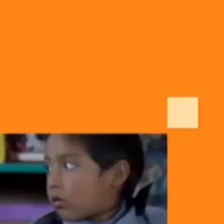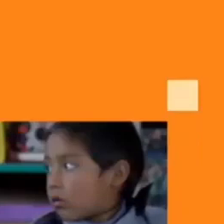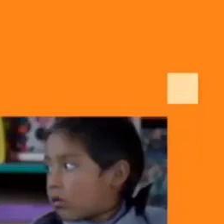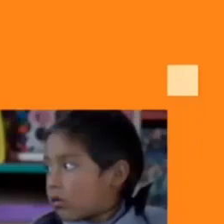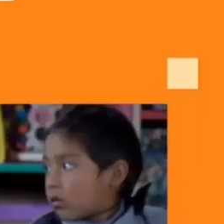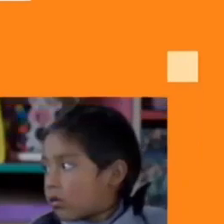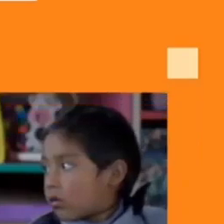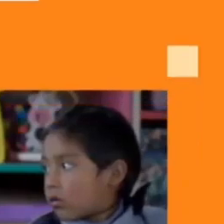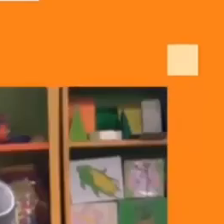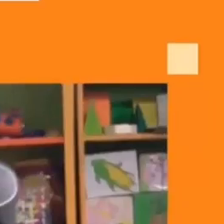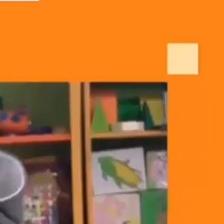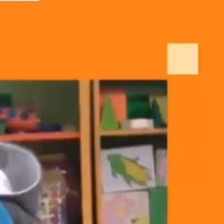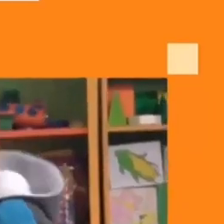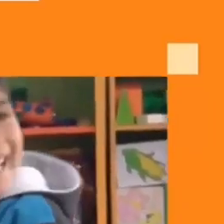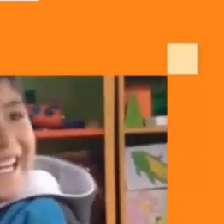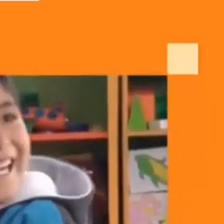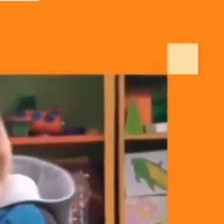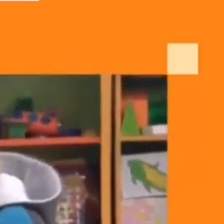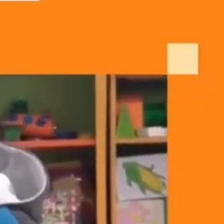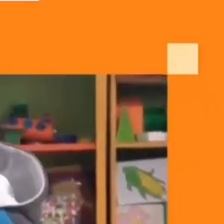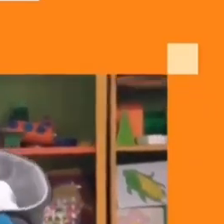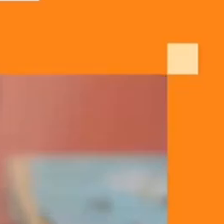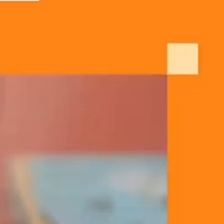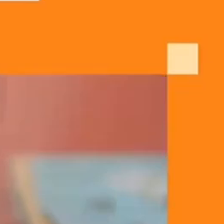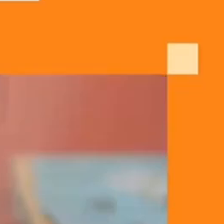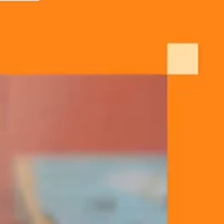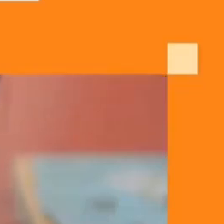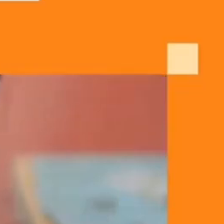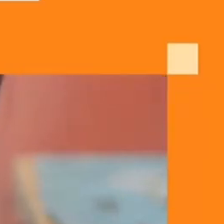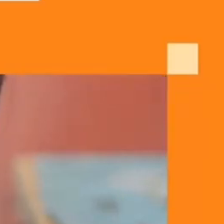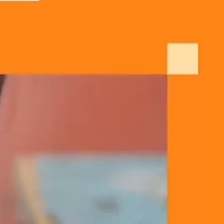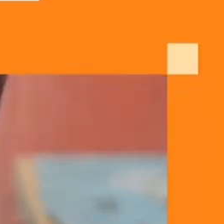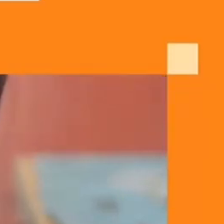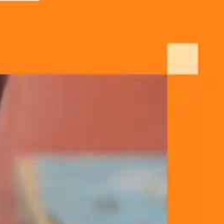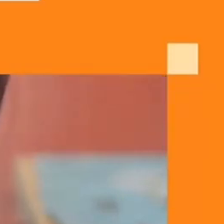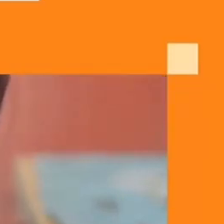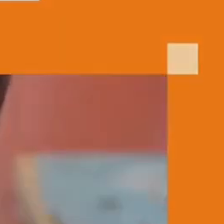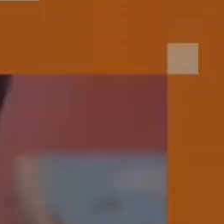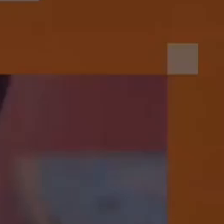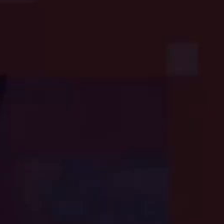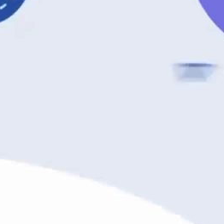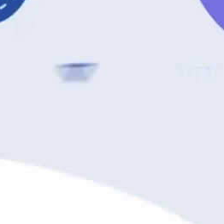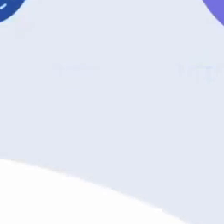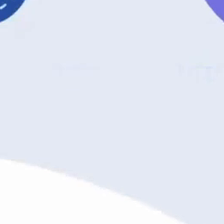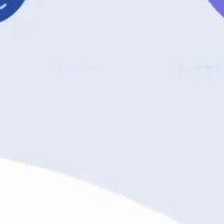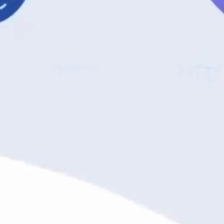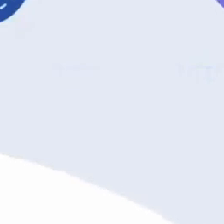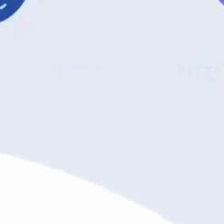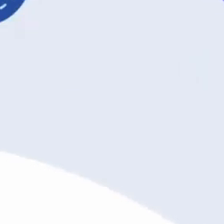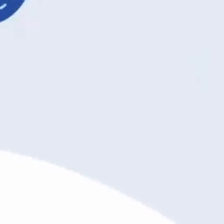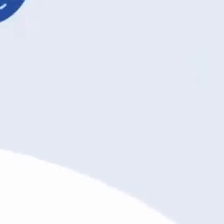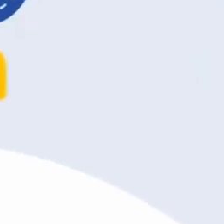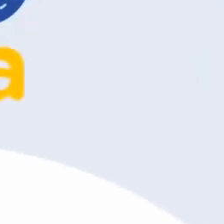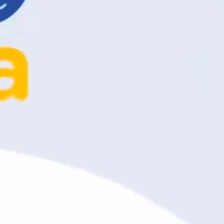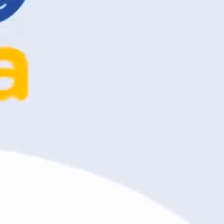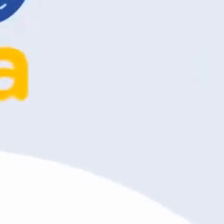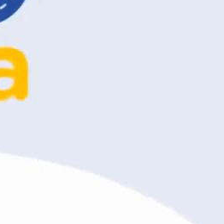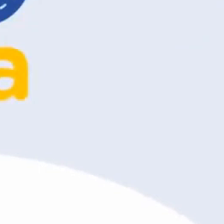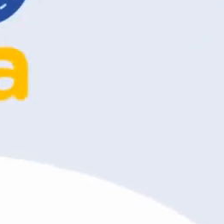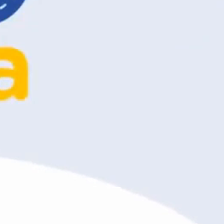Estamos viendo Aprendo en Casa, secundaria.